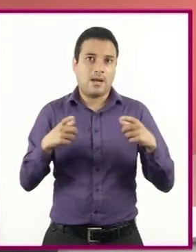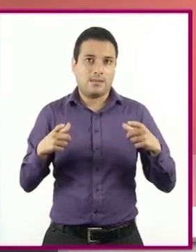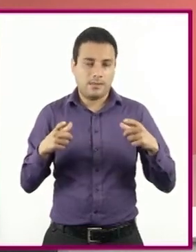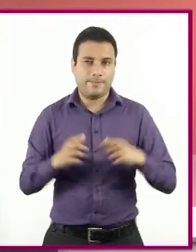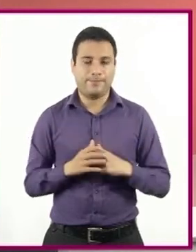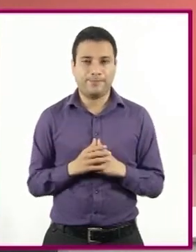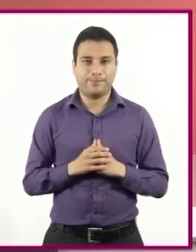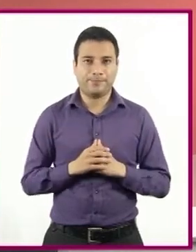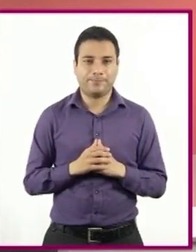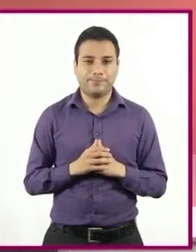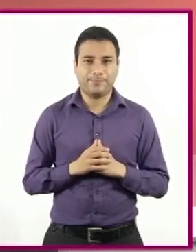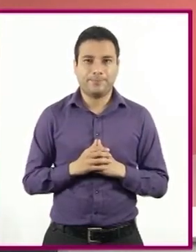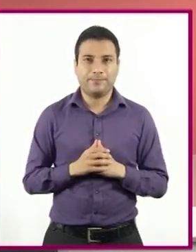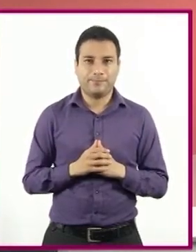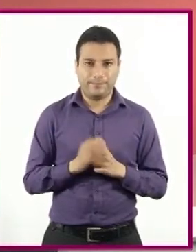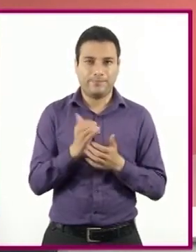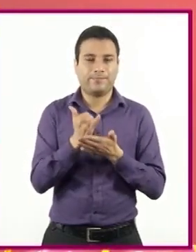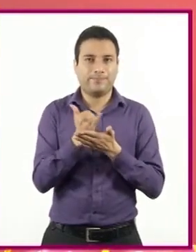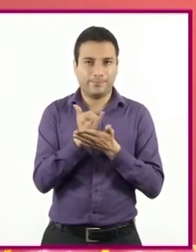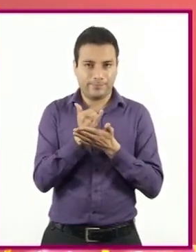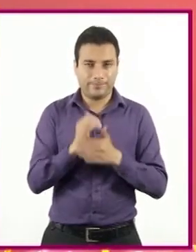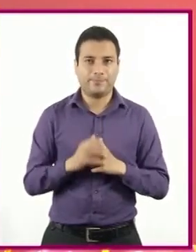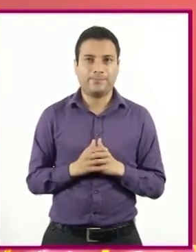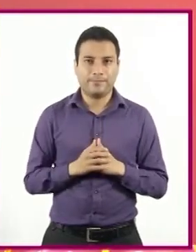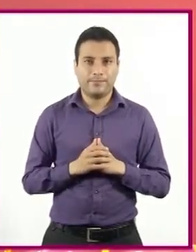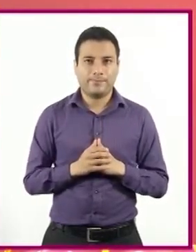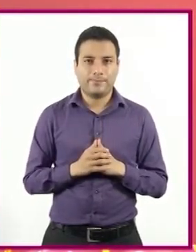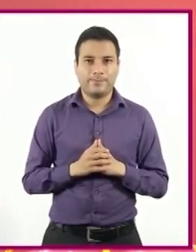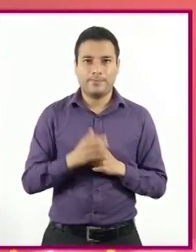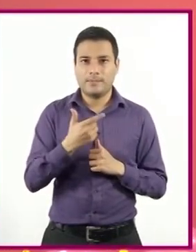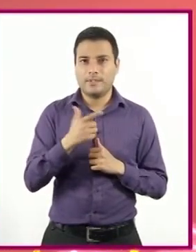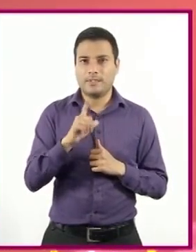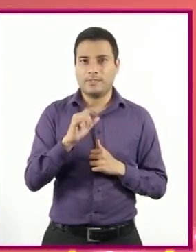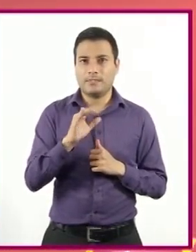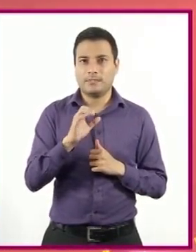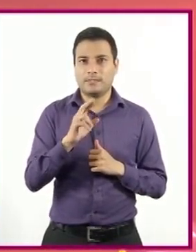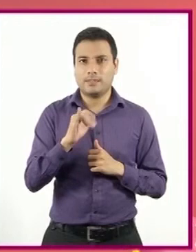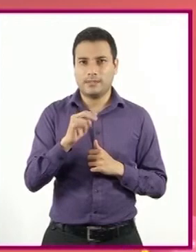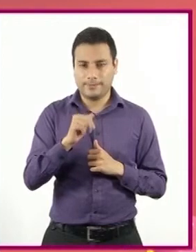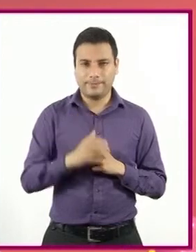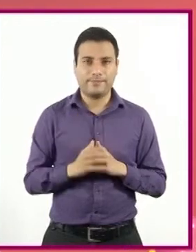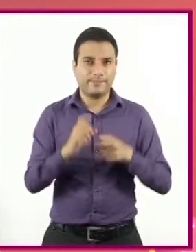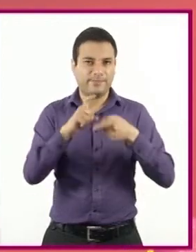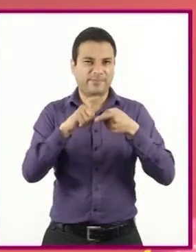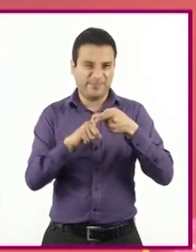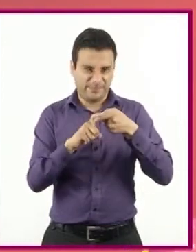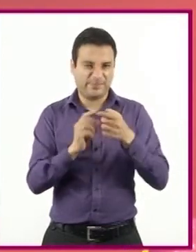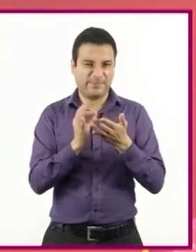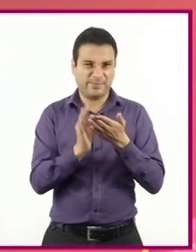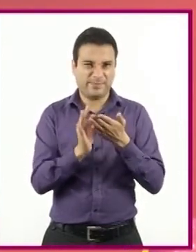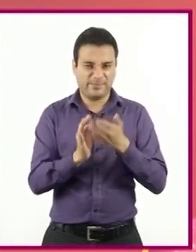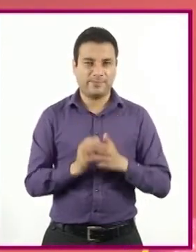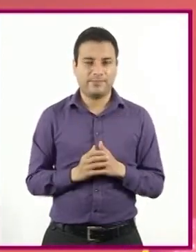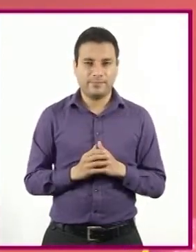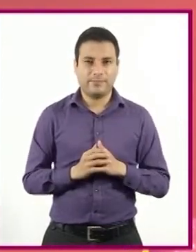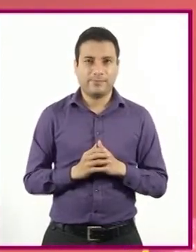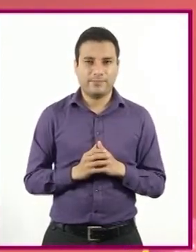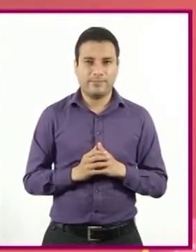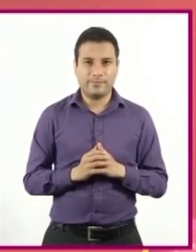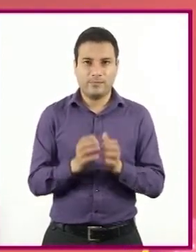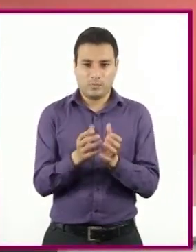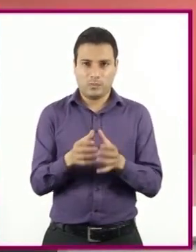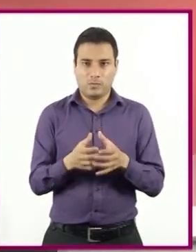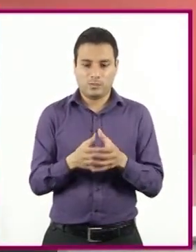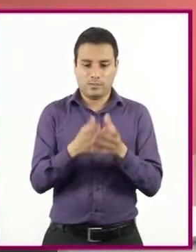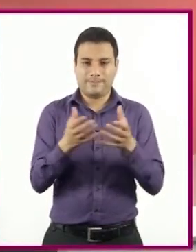posible, detergente líquido, glicerina, un gancho de metal para colgar la ropa, un embudo de plástico